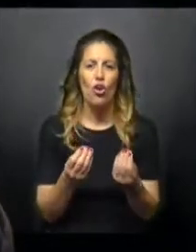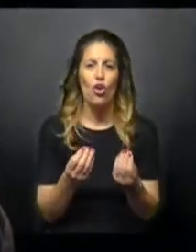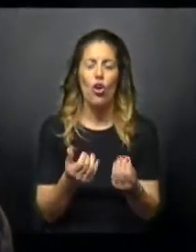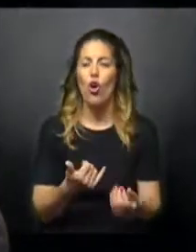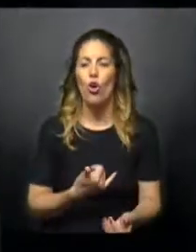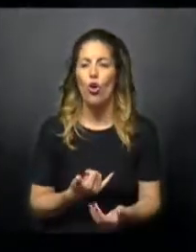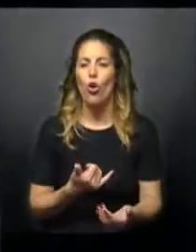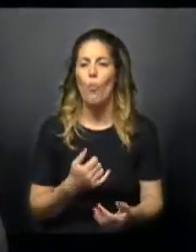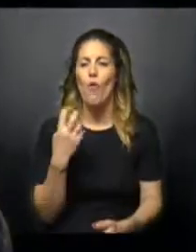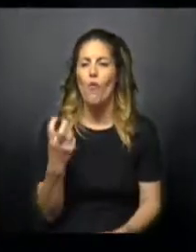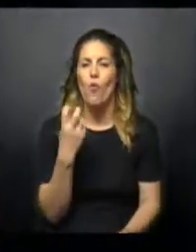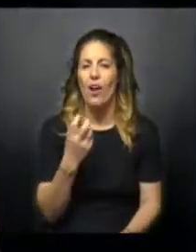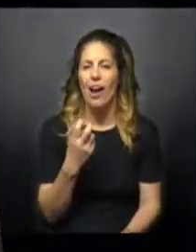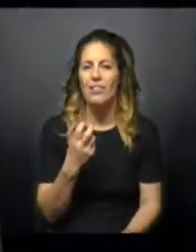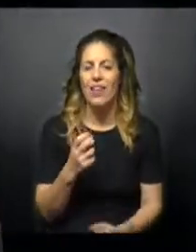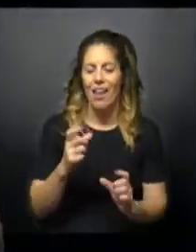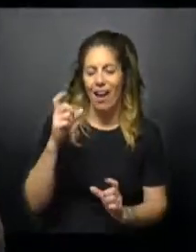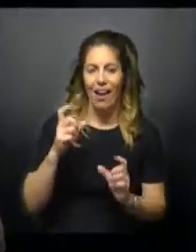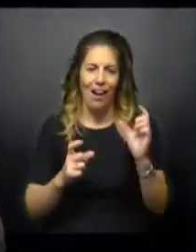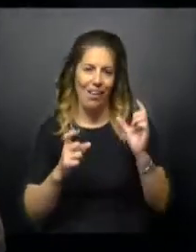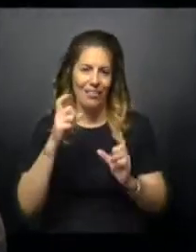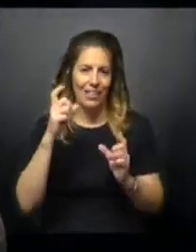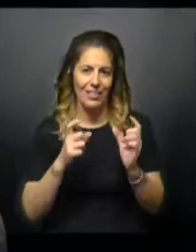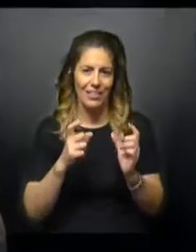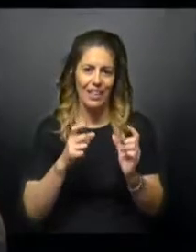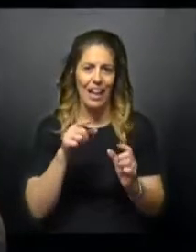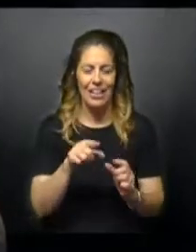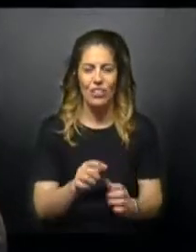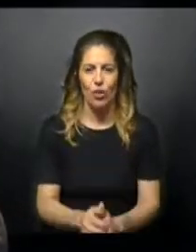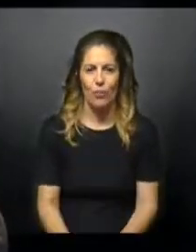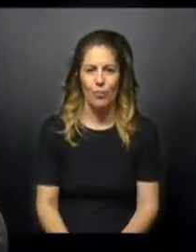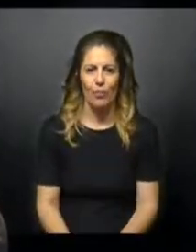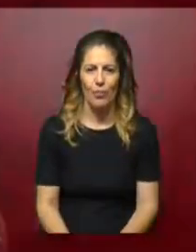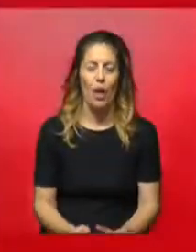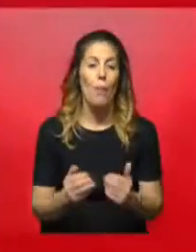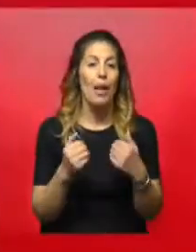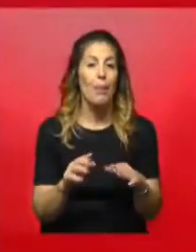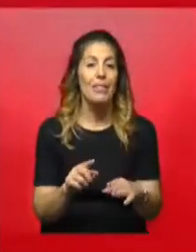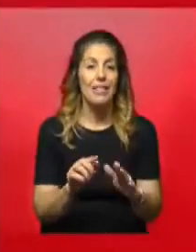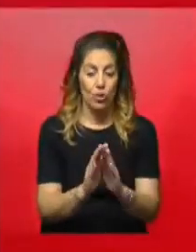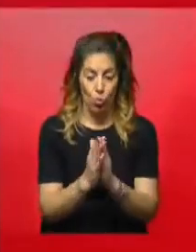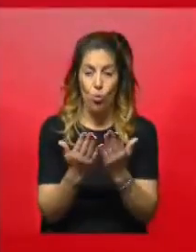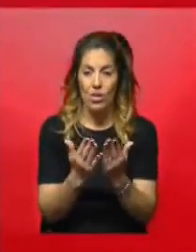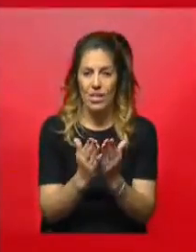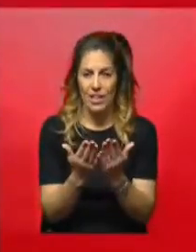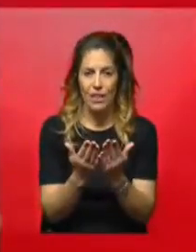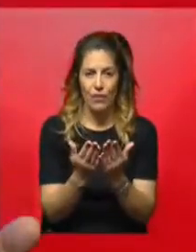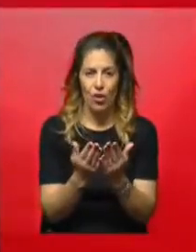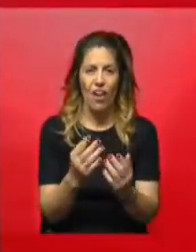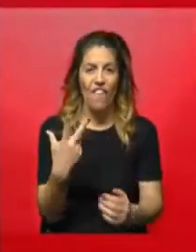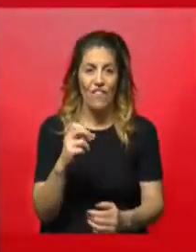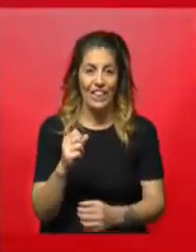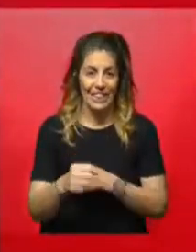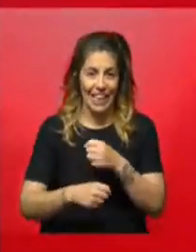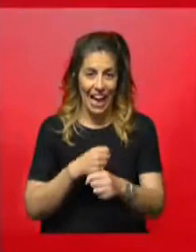Cómo buscar los rasgos que en ese tipo de cosas para empezar ese era un libro que tenía que tuvo 20 años